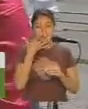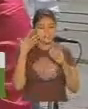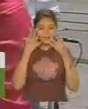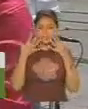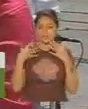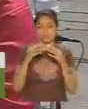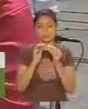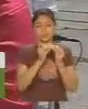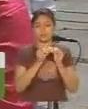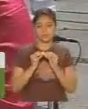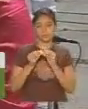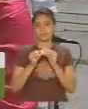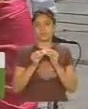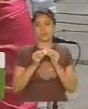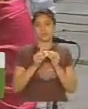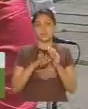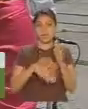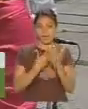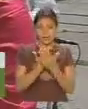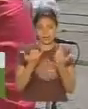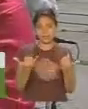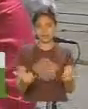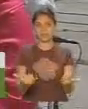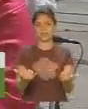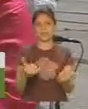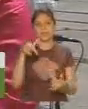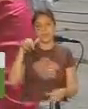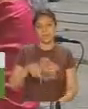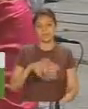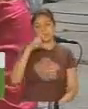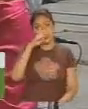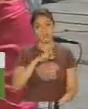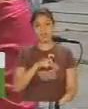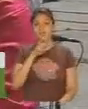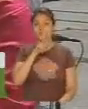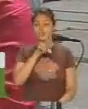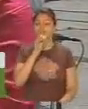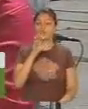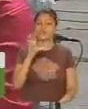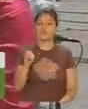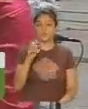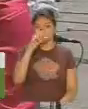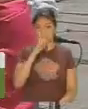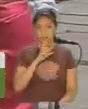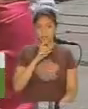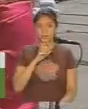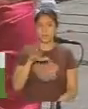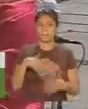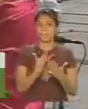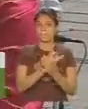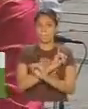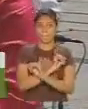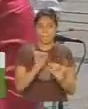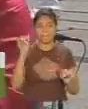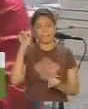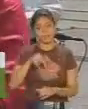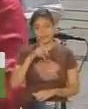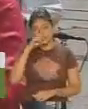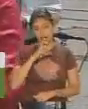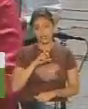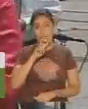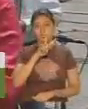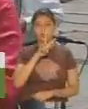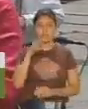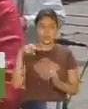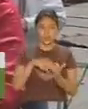Embellecerla para este momento, este año bicentenario. Al final de este año